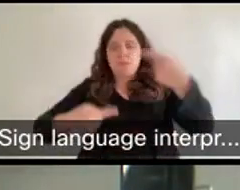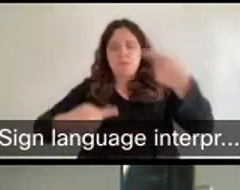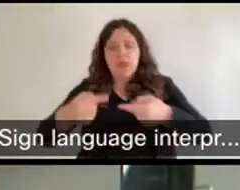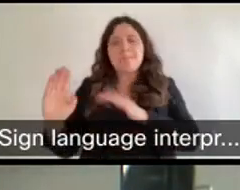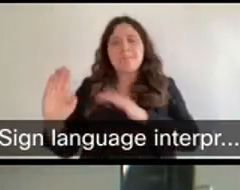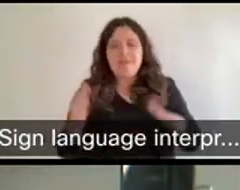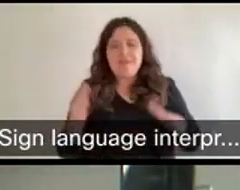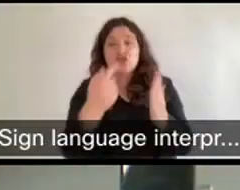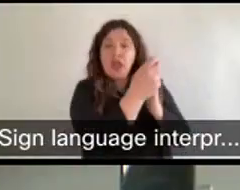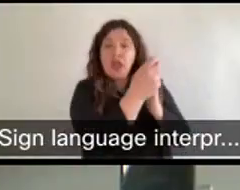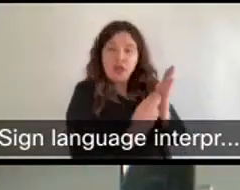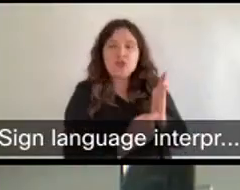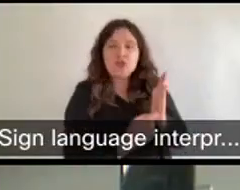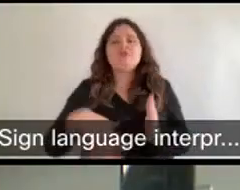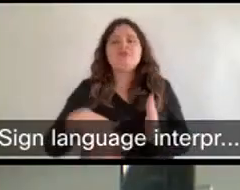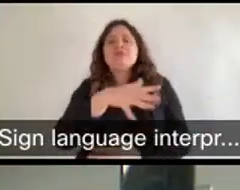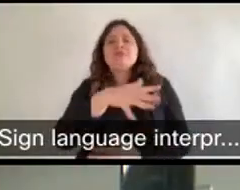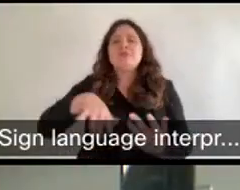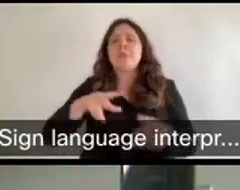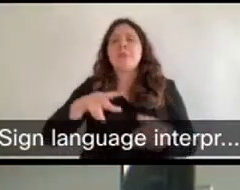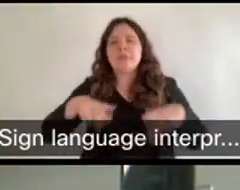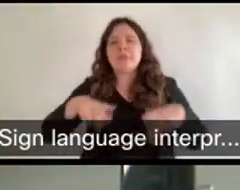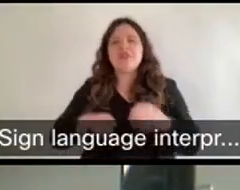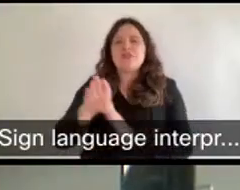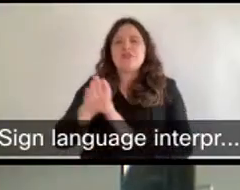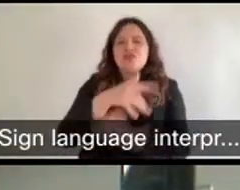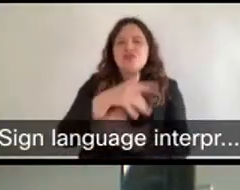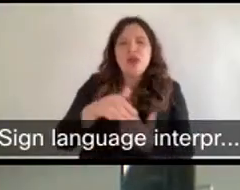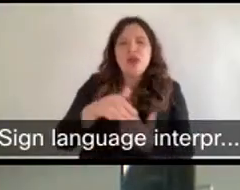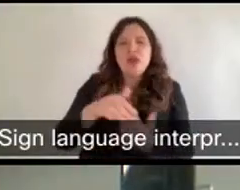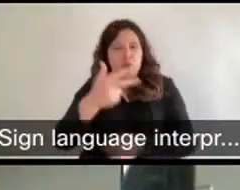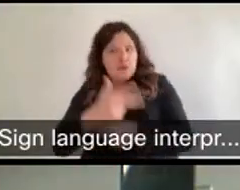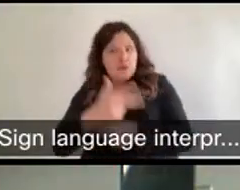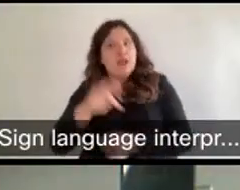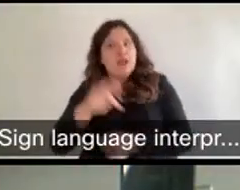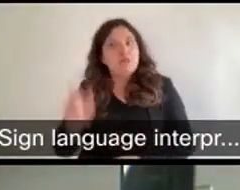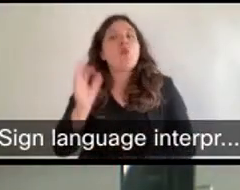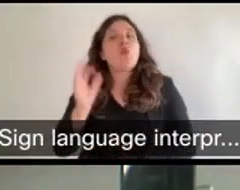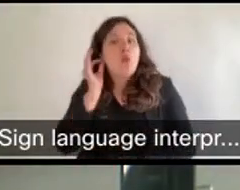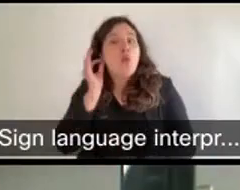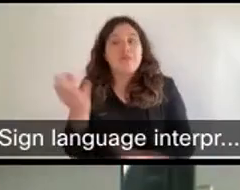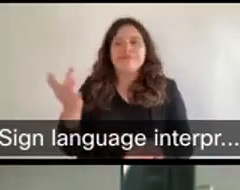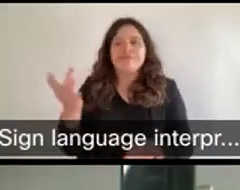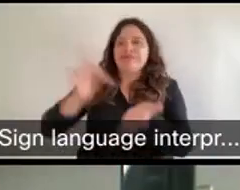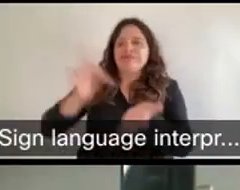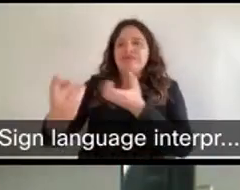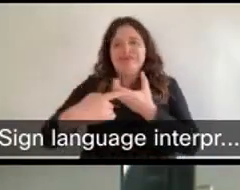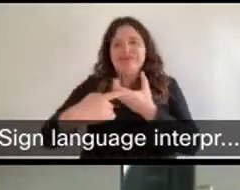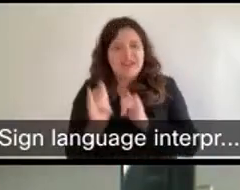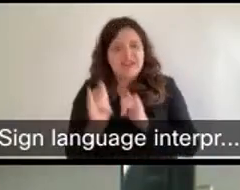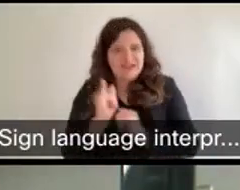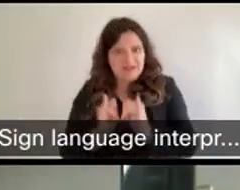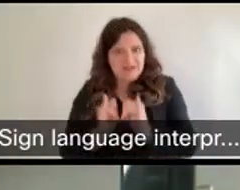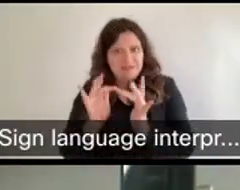del Ministerio de Desarrollo Social de Guatemala, la viceministra María Alejandra Menaldo, que nos acompaña virtualmente y también